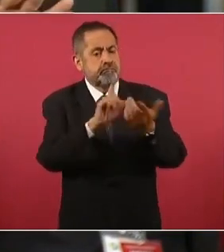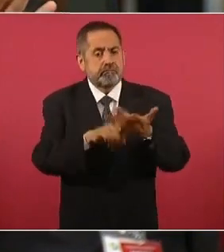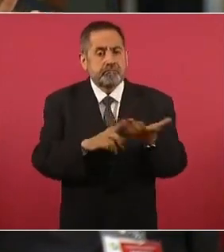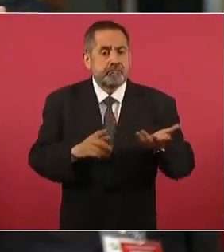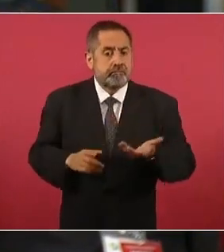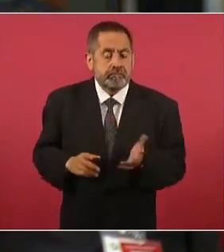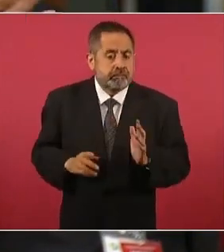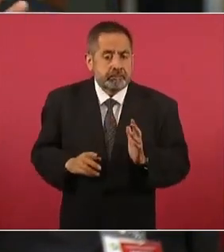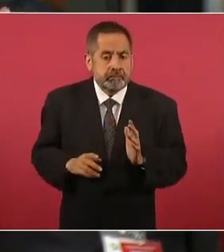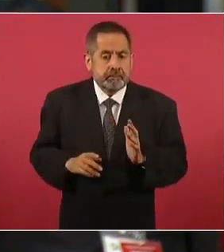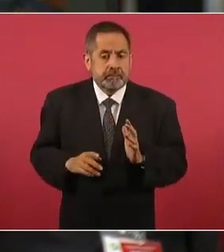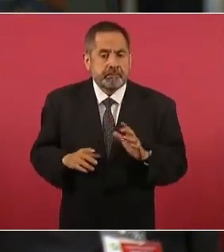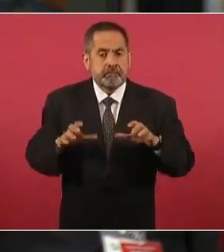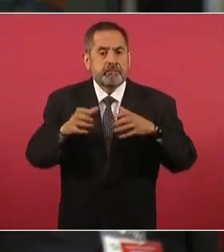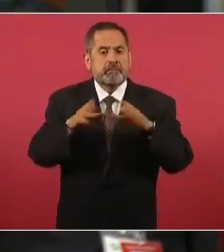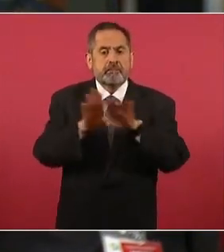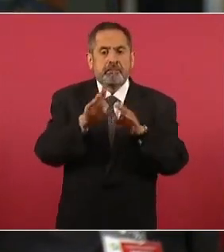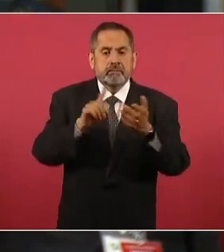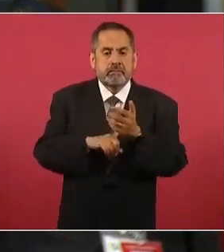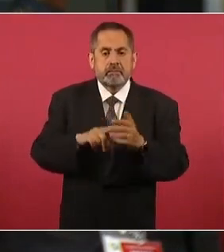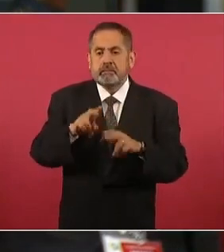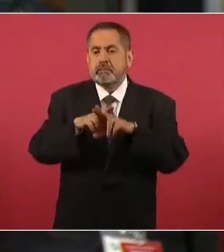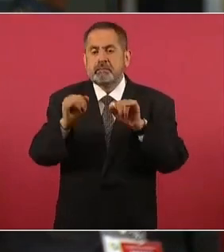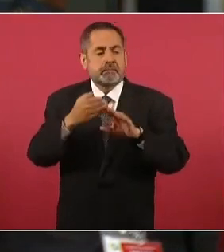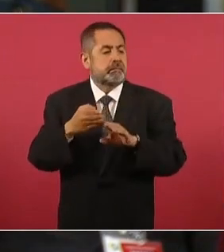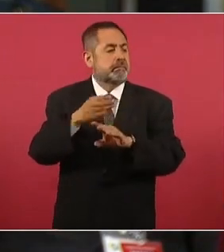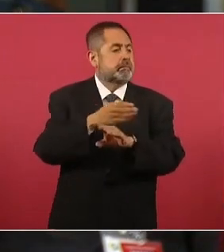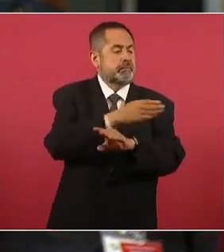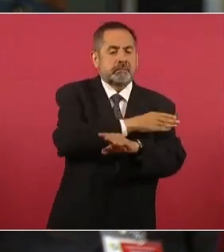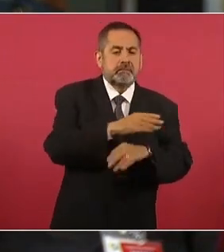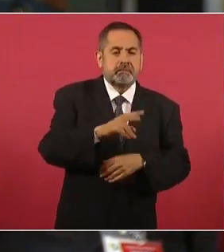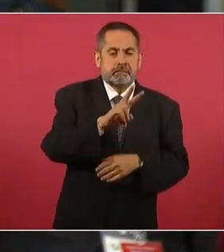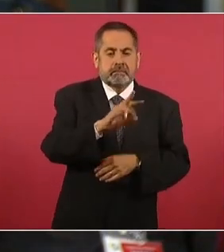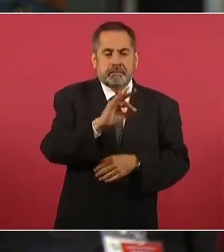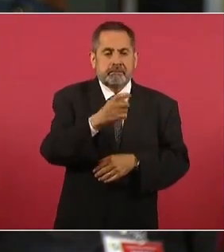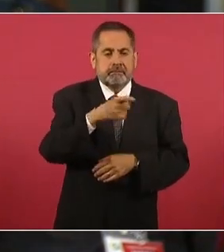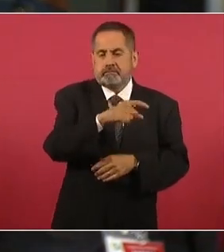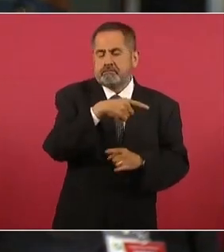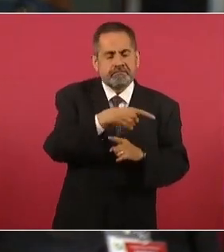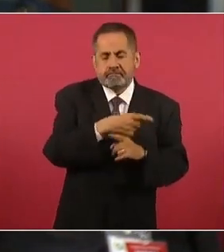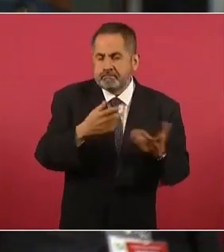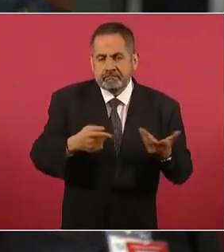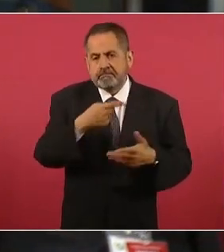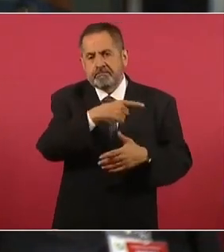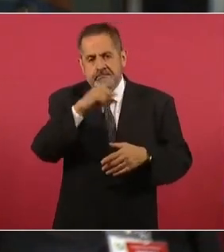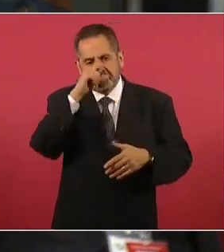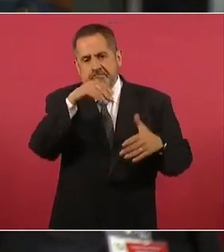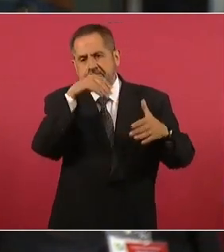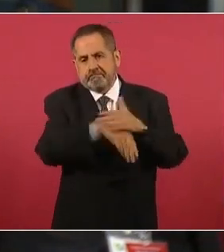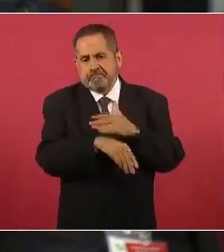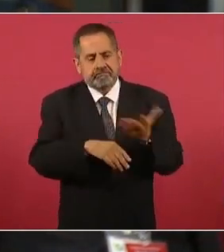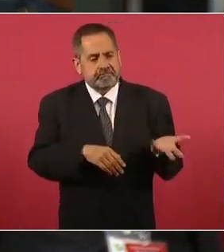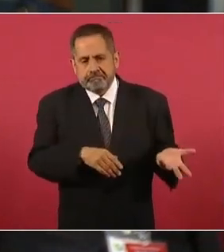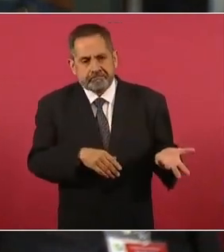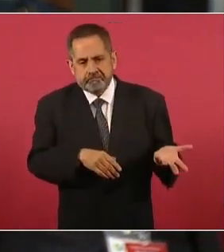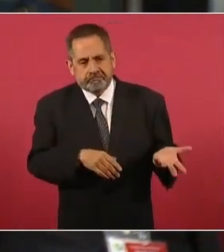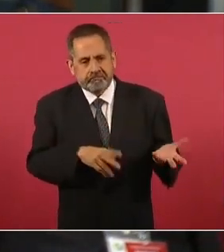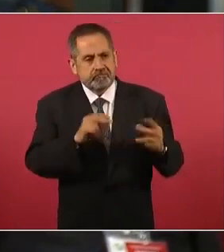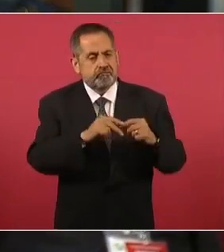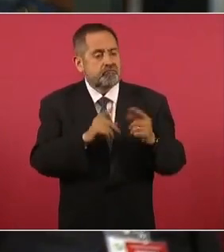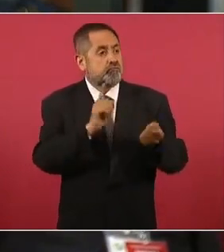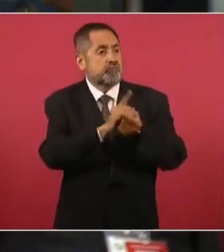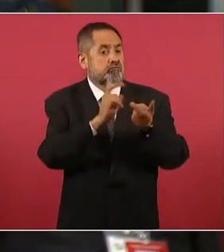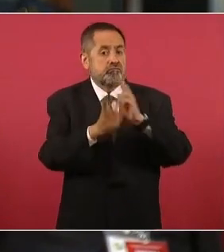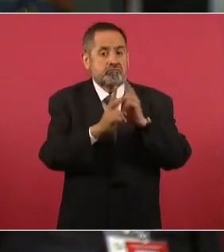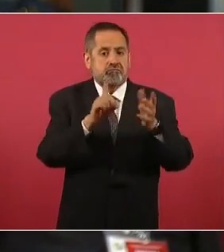siquiera su férreo crítico Vicente Fox es capaz de admitir que fracasó y no consiguió con la